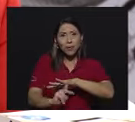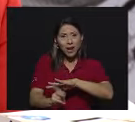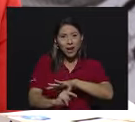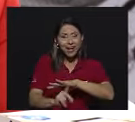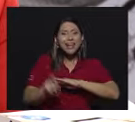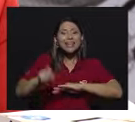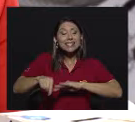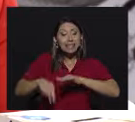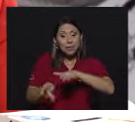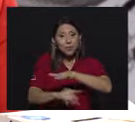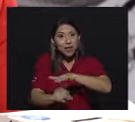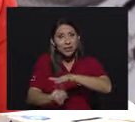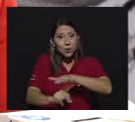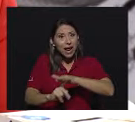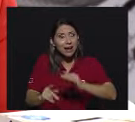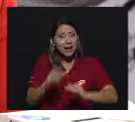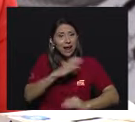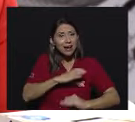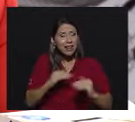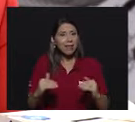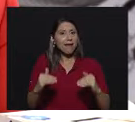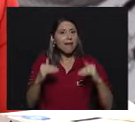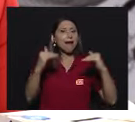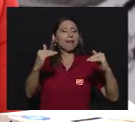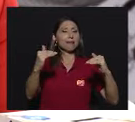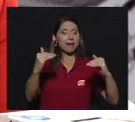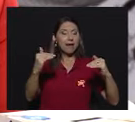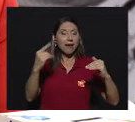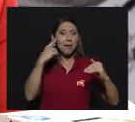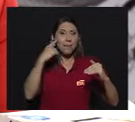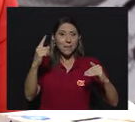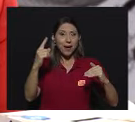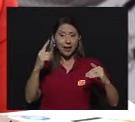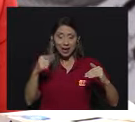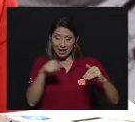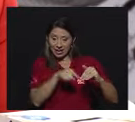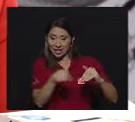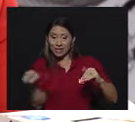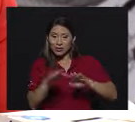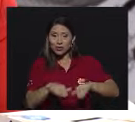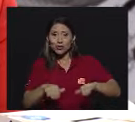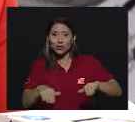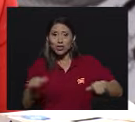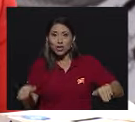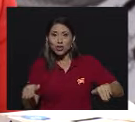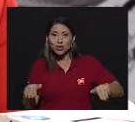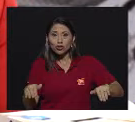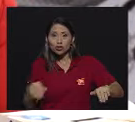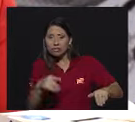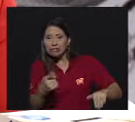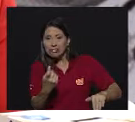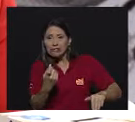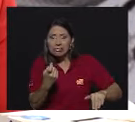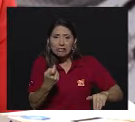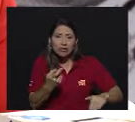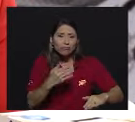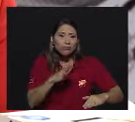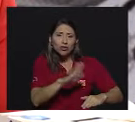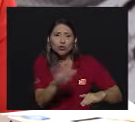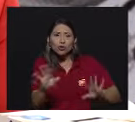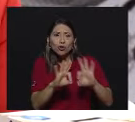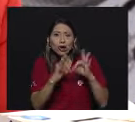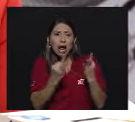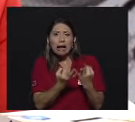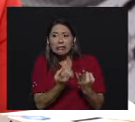necesitamos tener un preescolar de alta calidad que compense en estos niños todo lo que esos niños no tienen en los